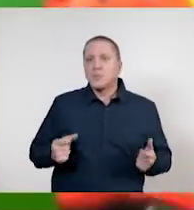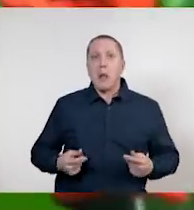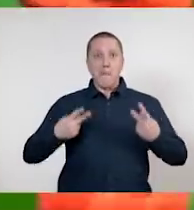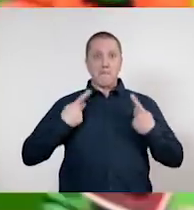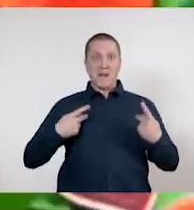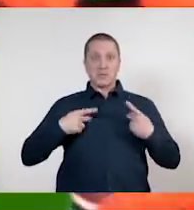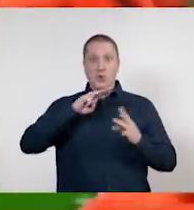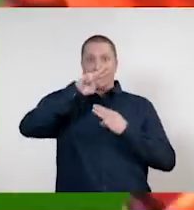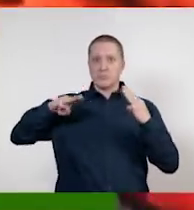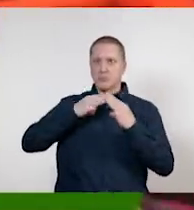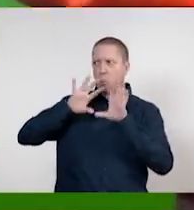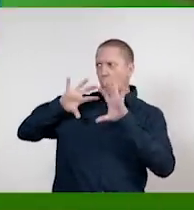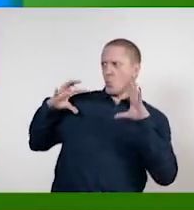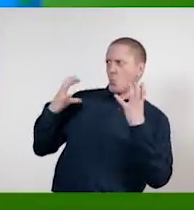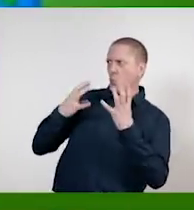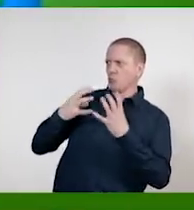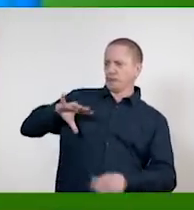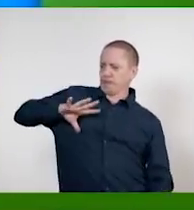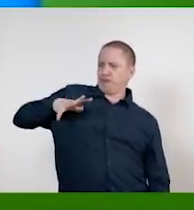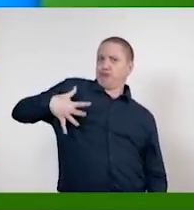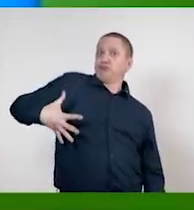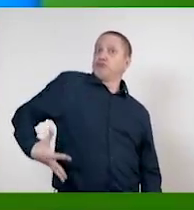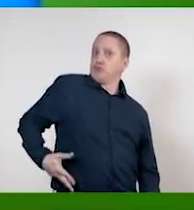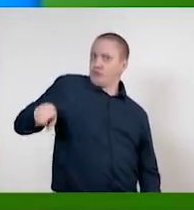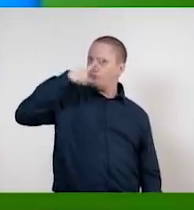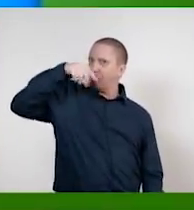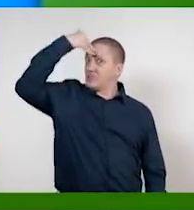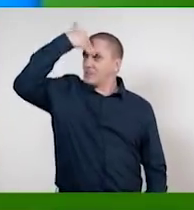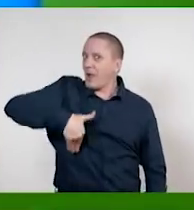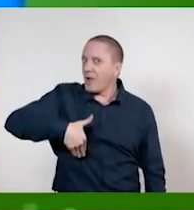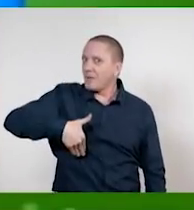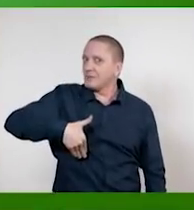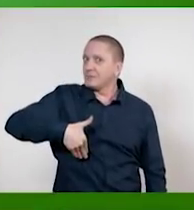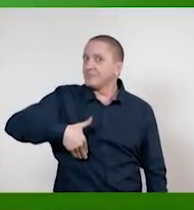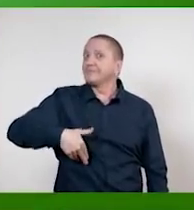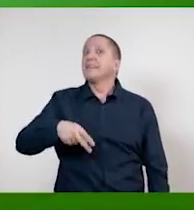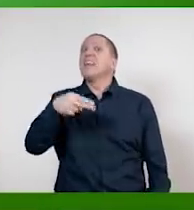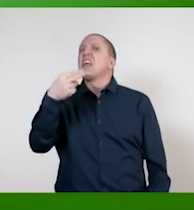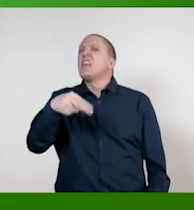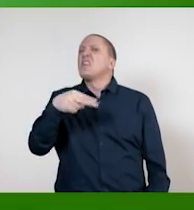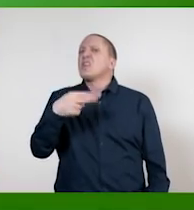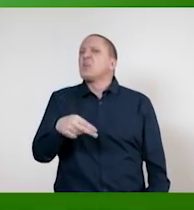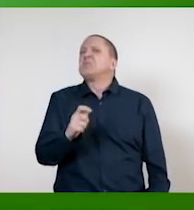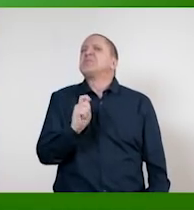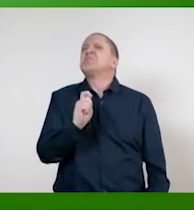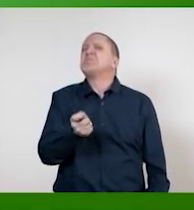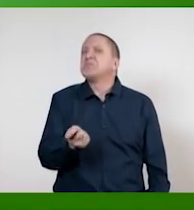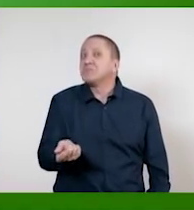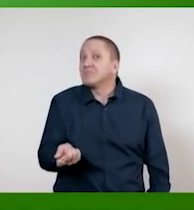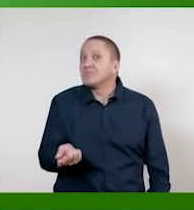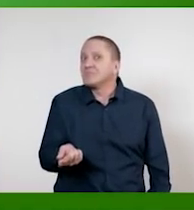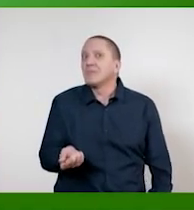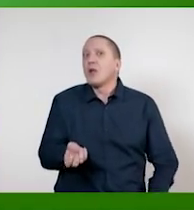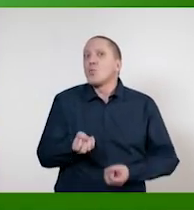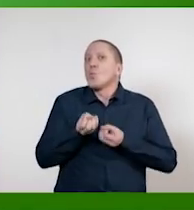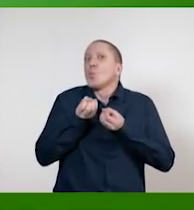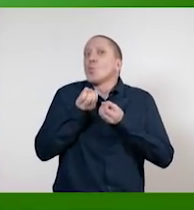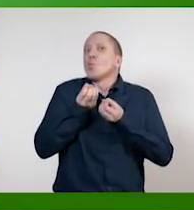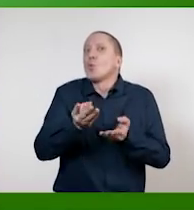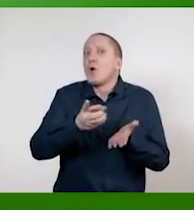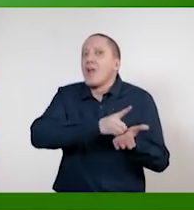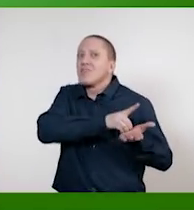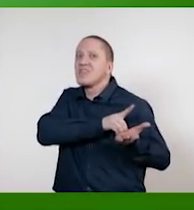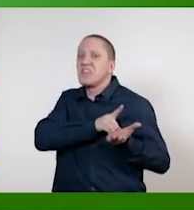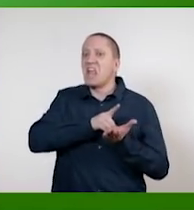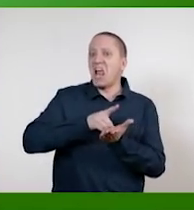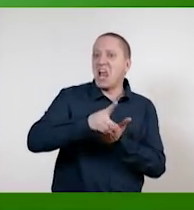Las personas en el mundo orgullosas deben de saber que su nombre les concede